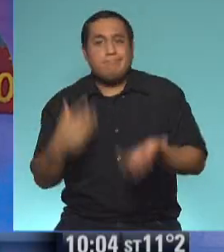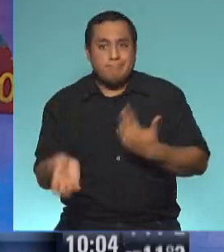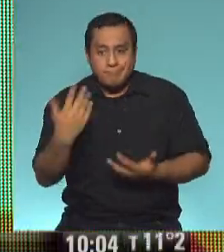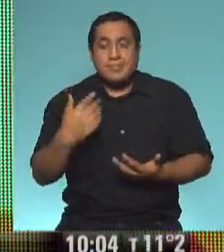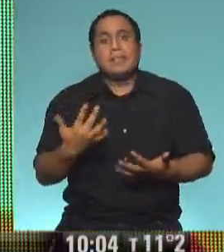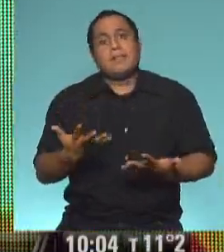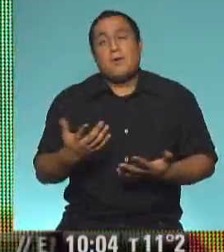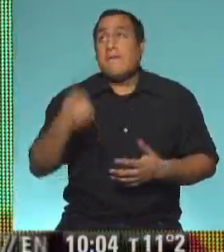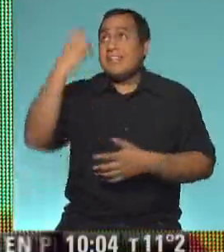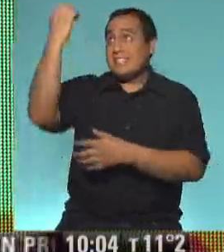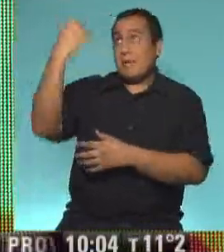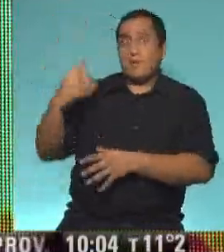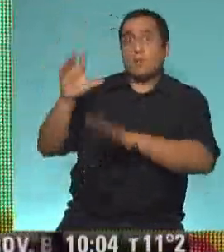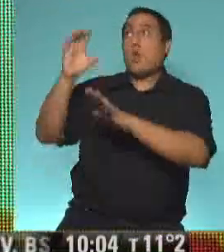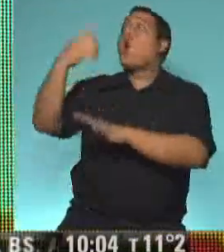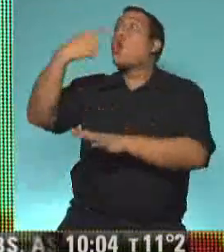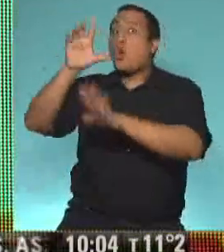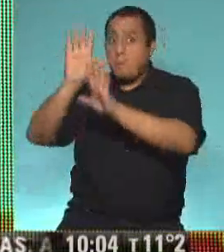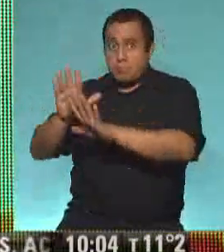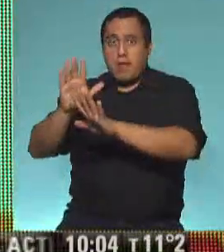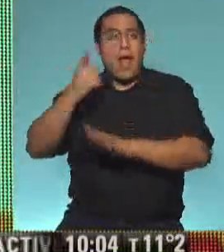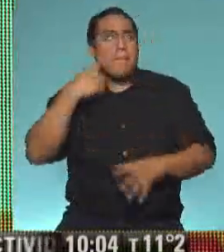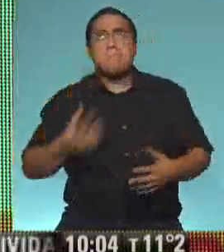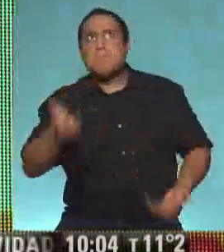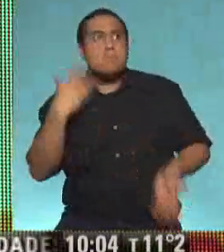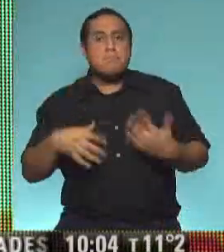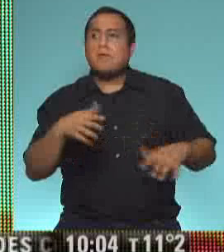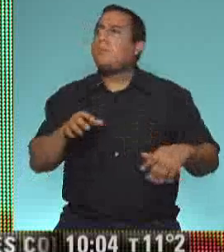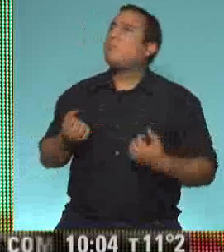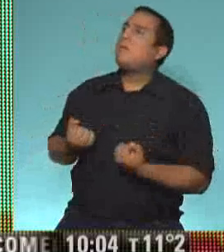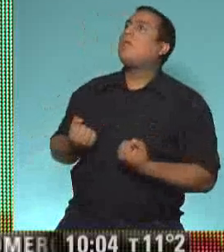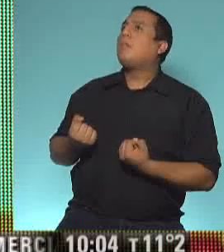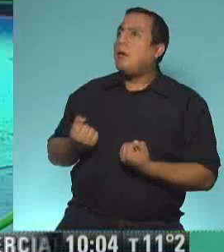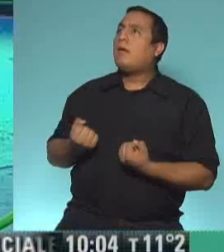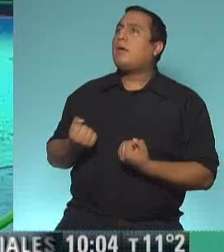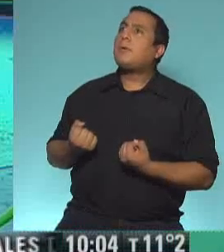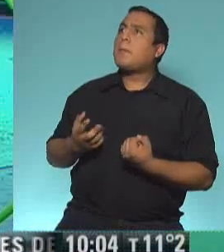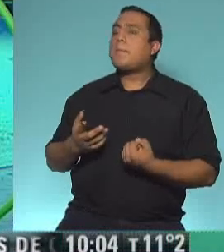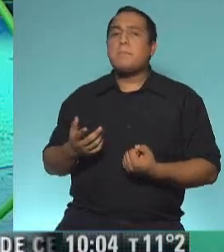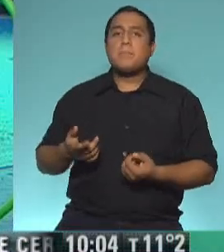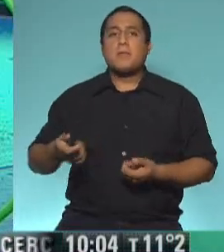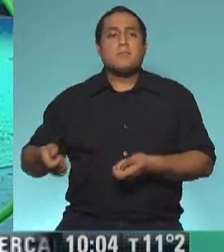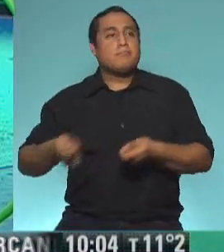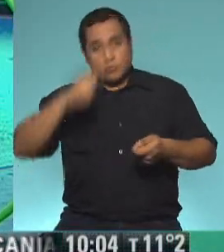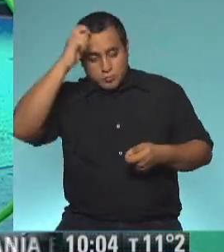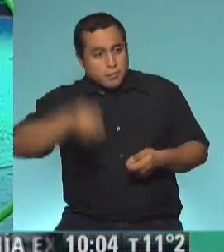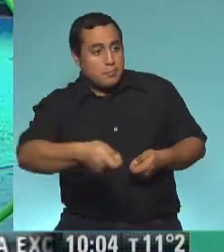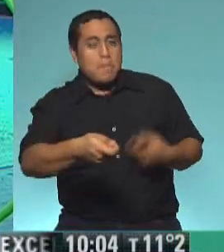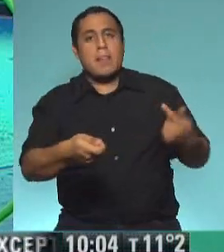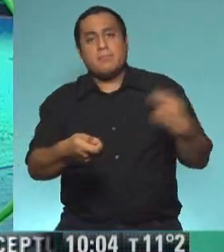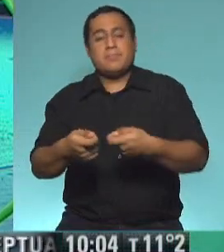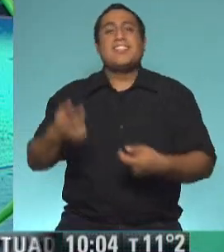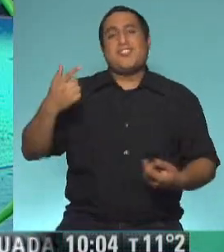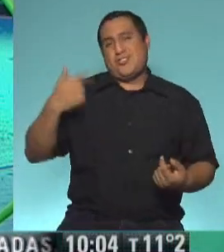el tiempo del semáforo para mostrar su arte. Sí. Y mucha gente le pone a la gorra. A mí me pasa cuando voy en el auto, que yo siempre